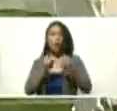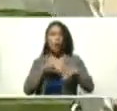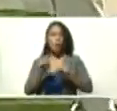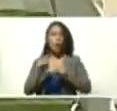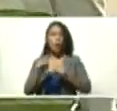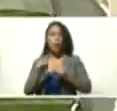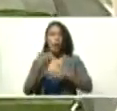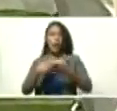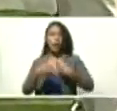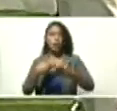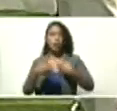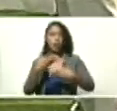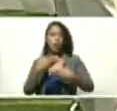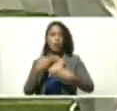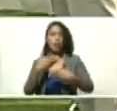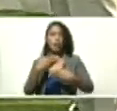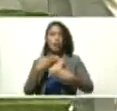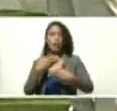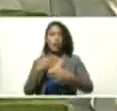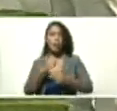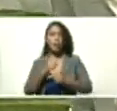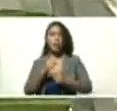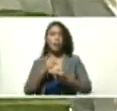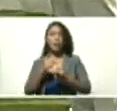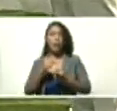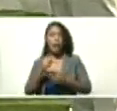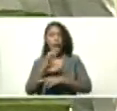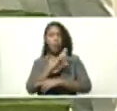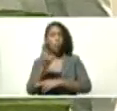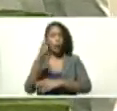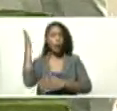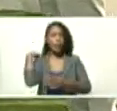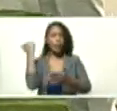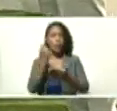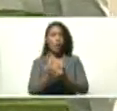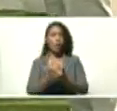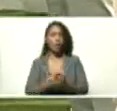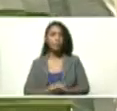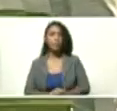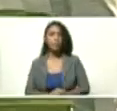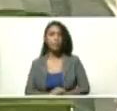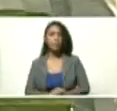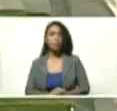las relaciones de explotación con las repúblicas traicionadas